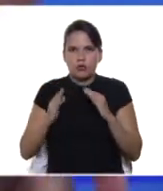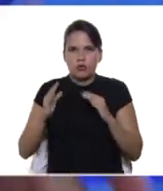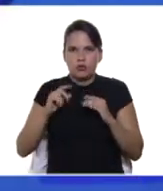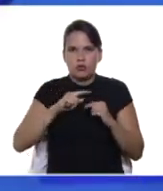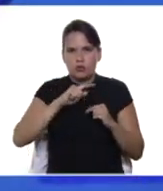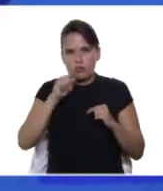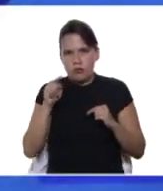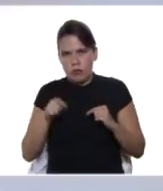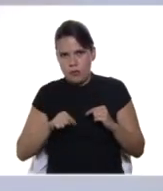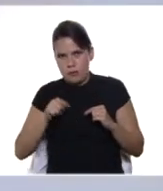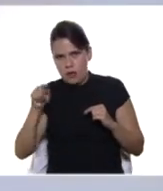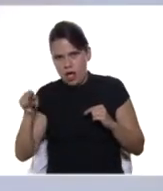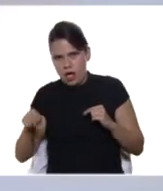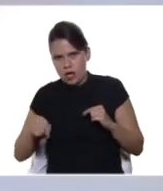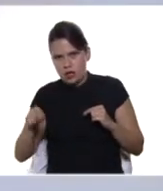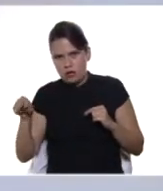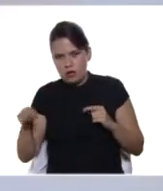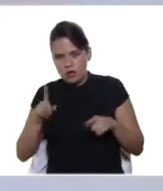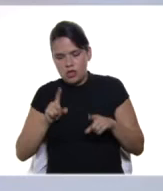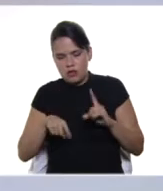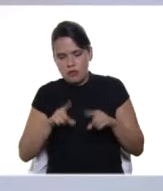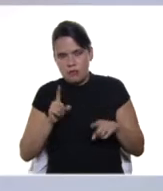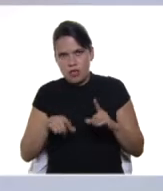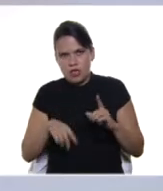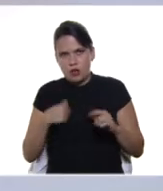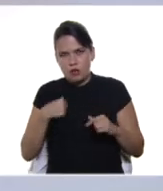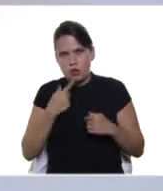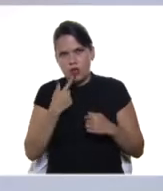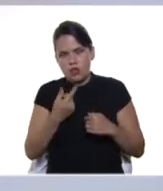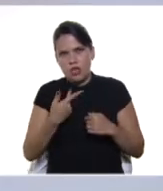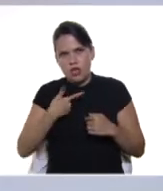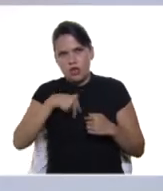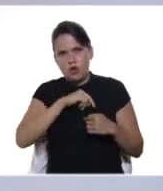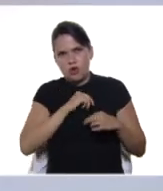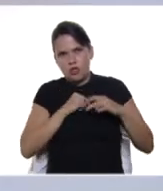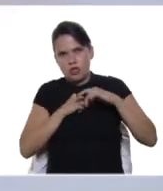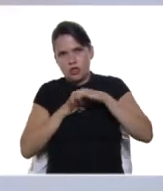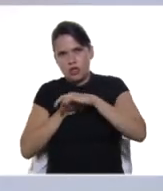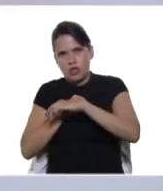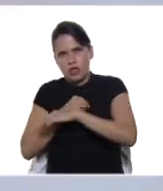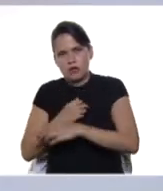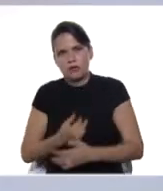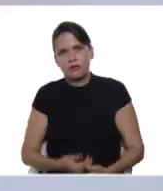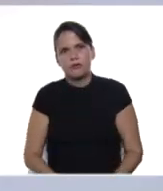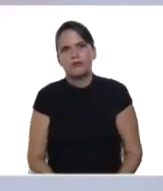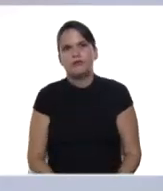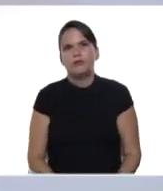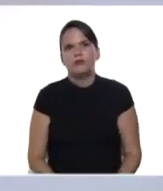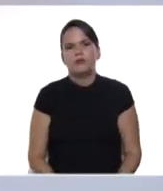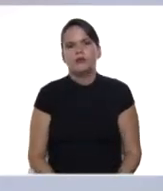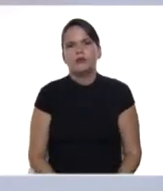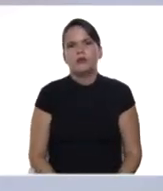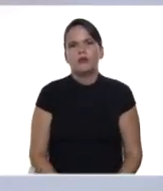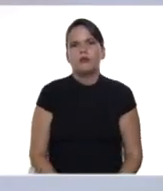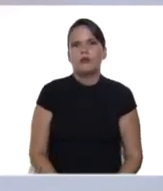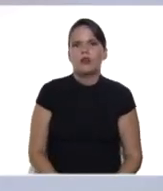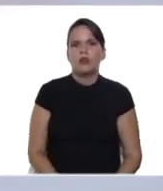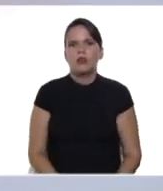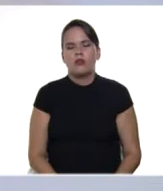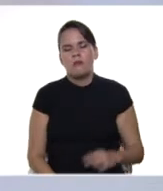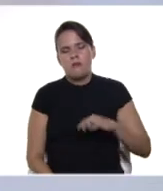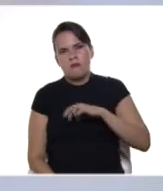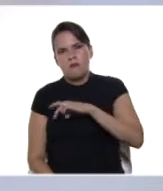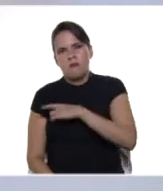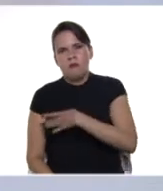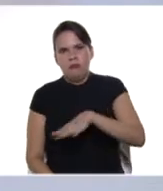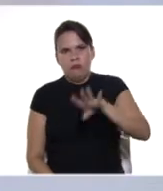a ir descendiendo según sea nuestra escalera, el número de escalones. Descenderíamos entonces 1, 2,